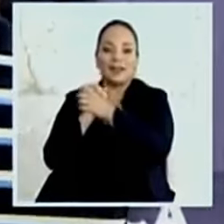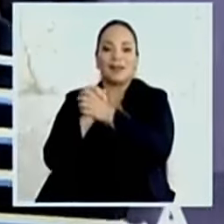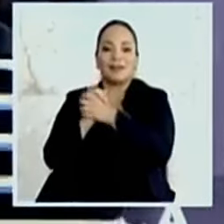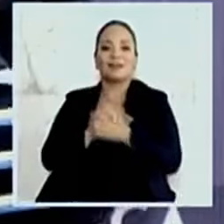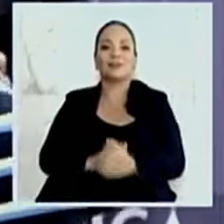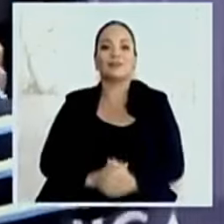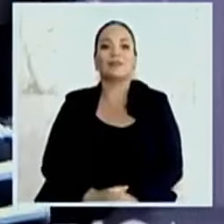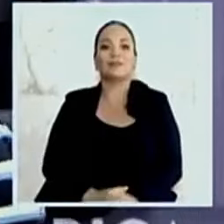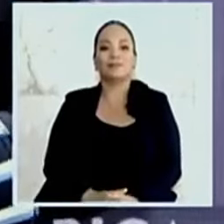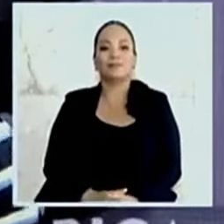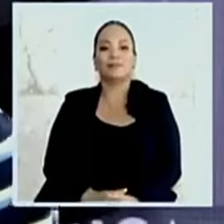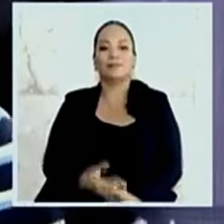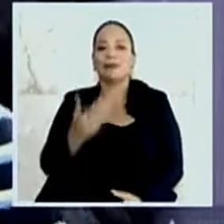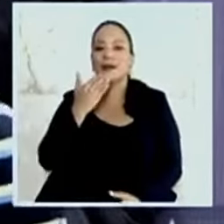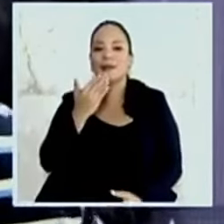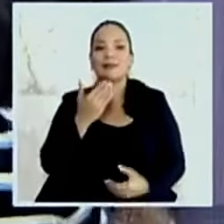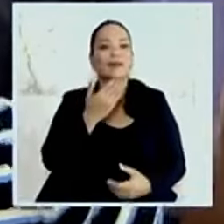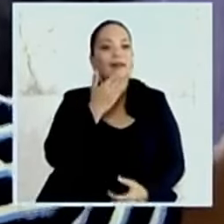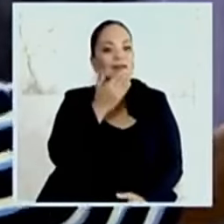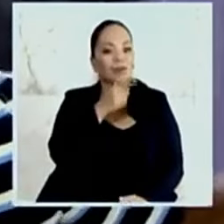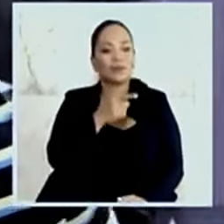Elisandro Sánchez.